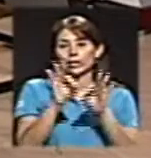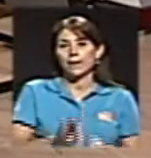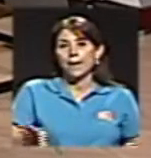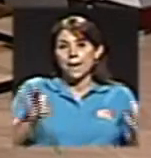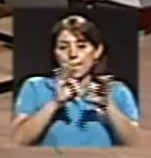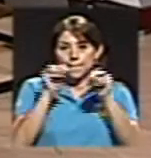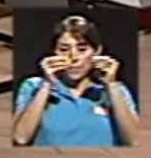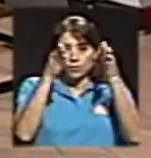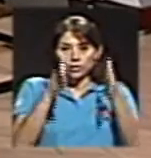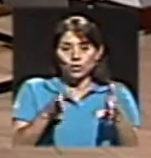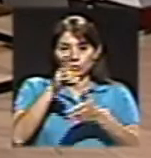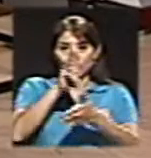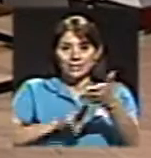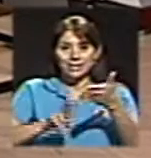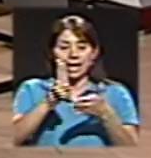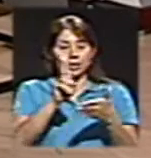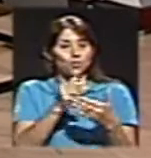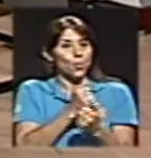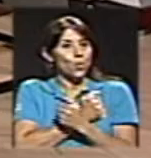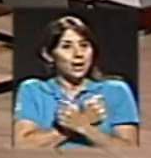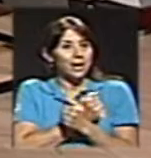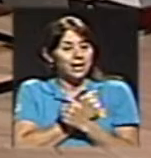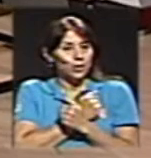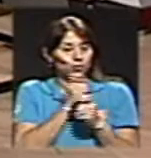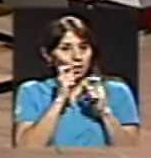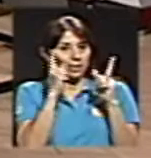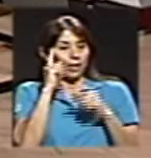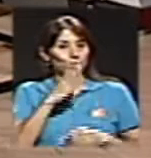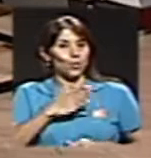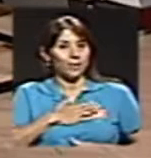profesores universitarios, muy queridos y admirados por mí,